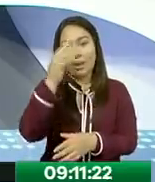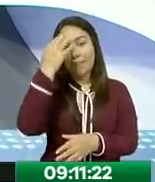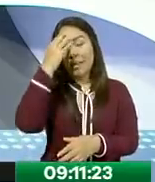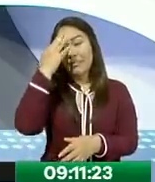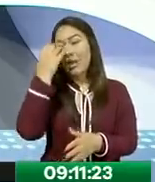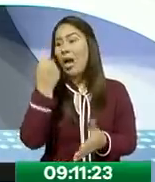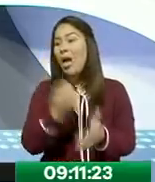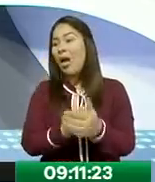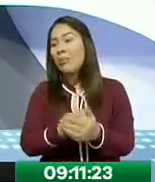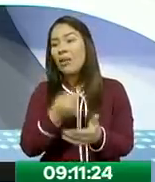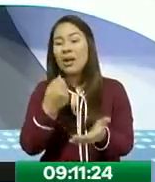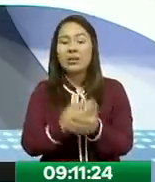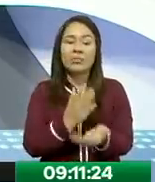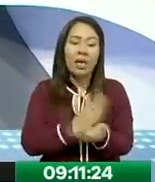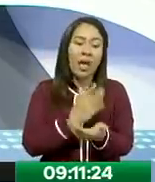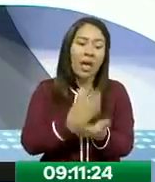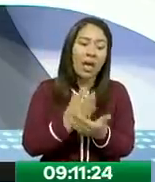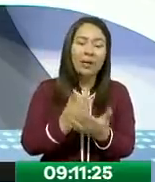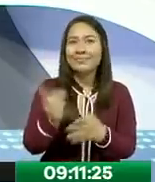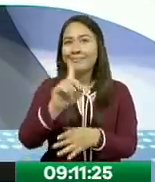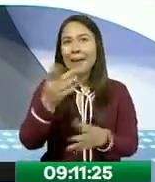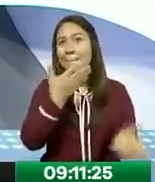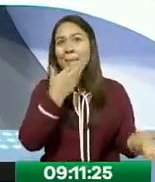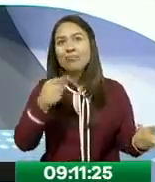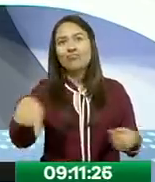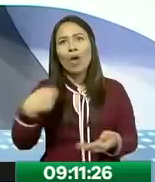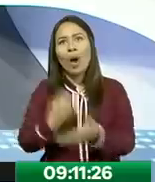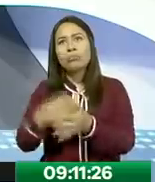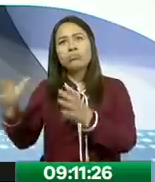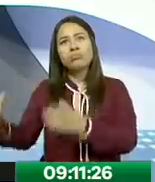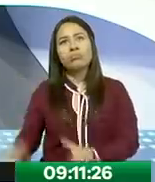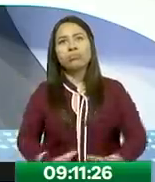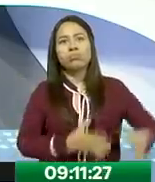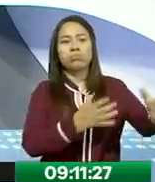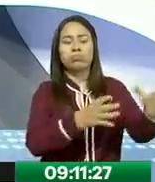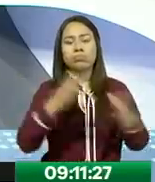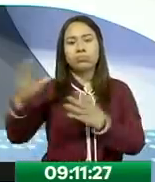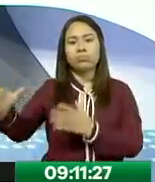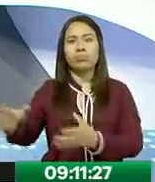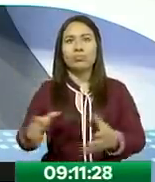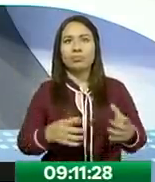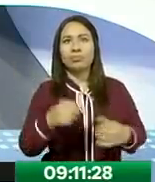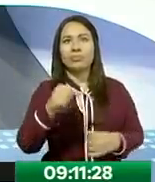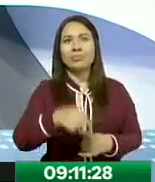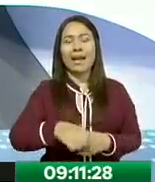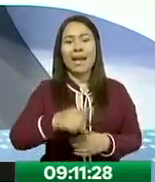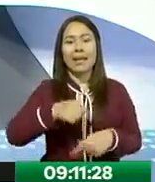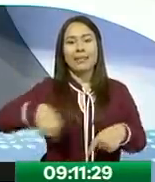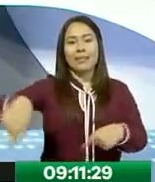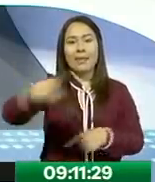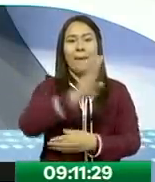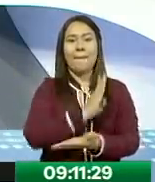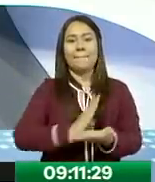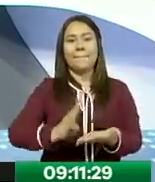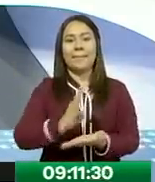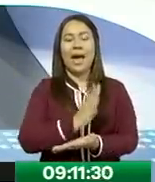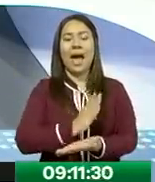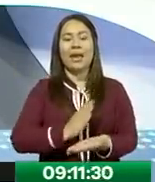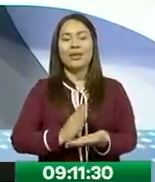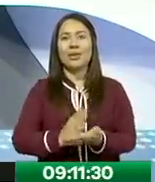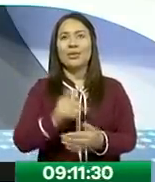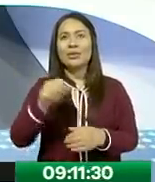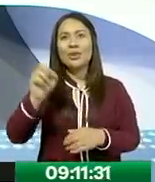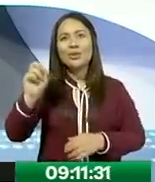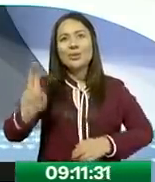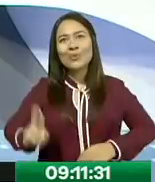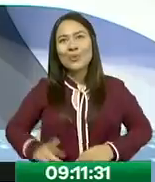casa. Esta es una excelente opción. El relleno aquí del barrio. Dicen que tiene el sabor del barrio del